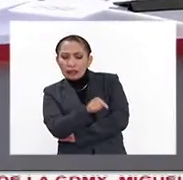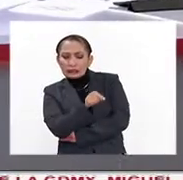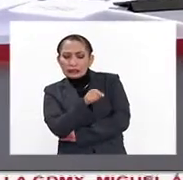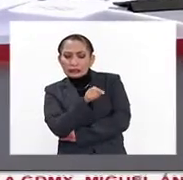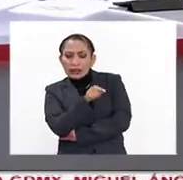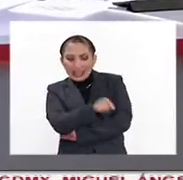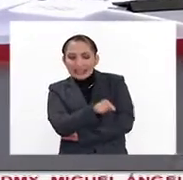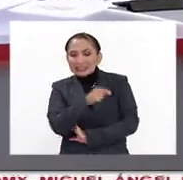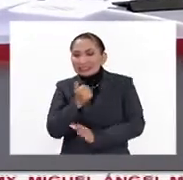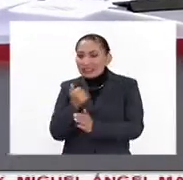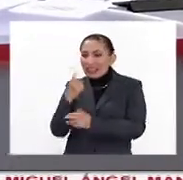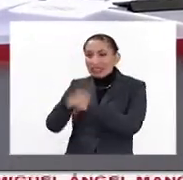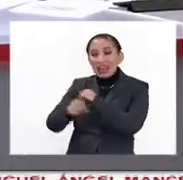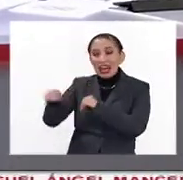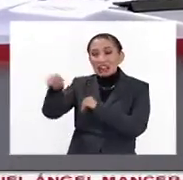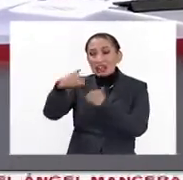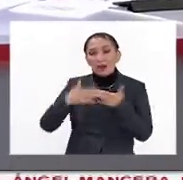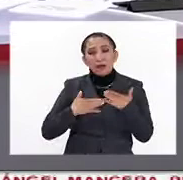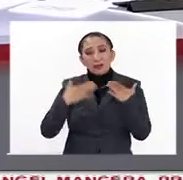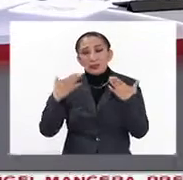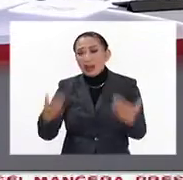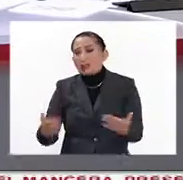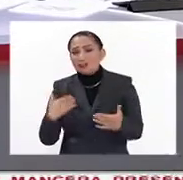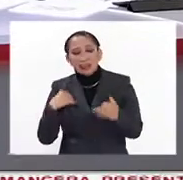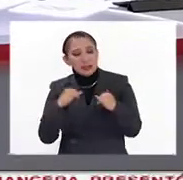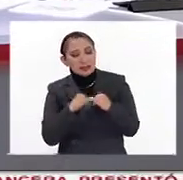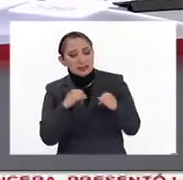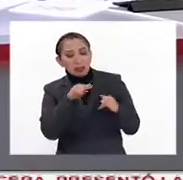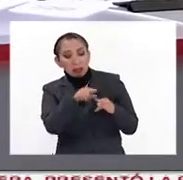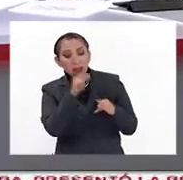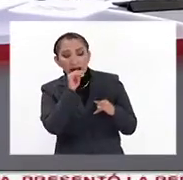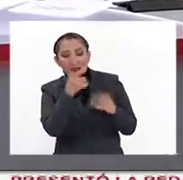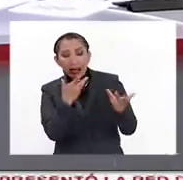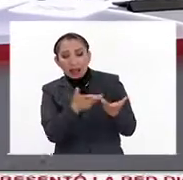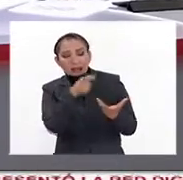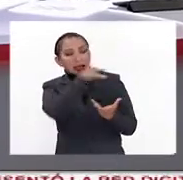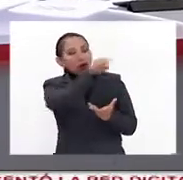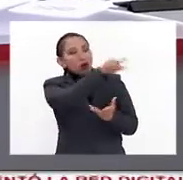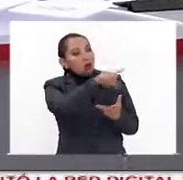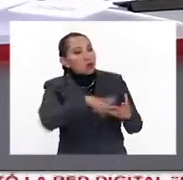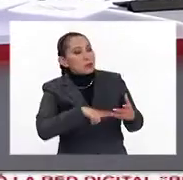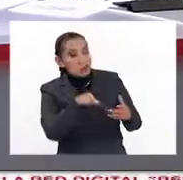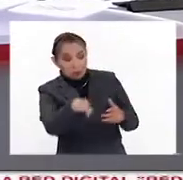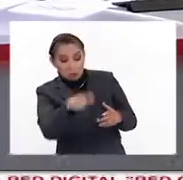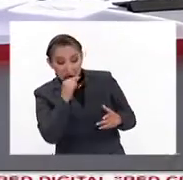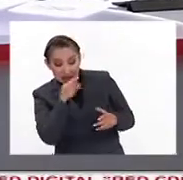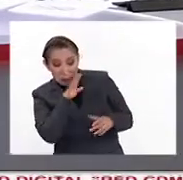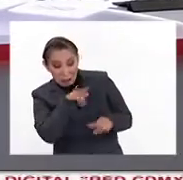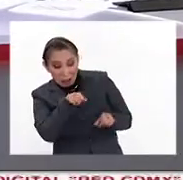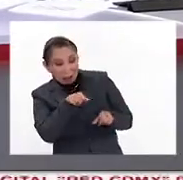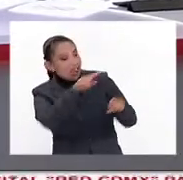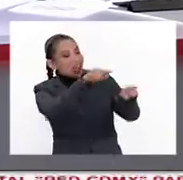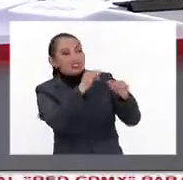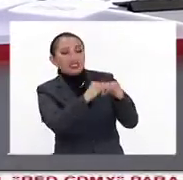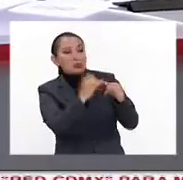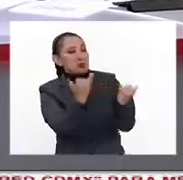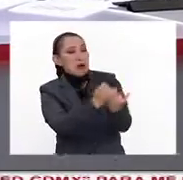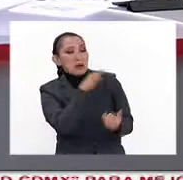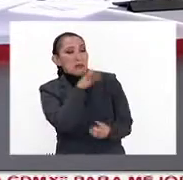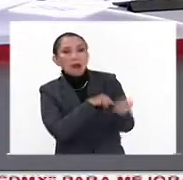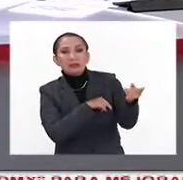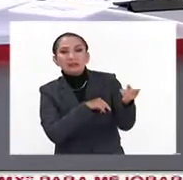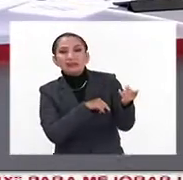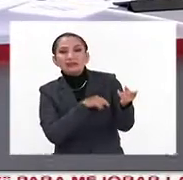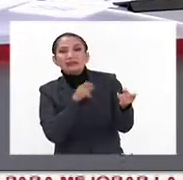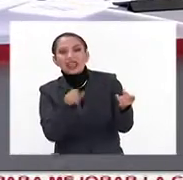impacta y daña nuestra confianza en instituciones en general, instituciones de gobierno. Entonces, pues